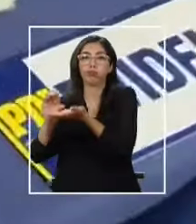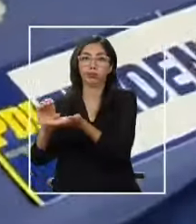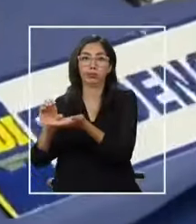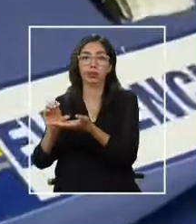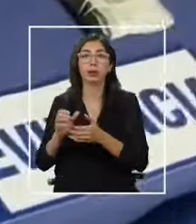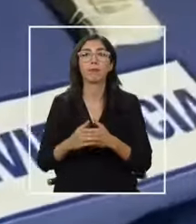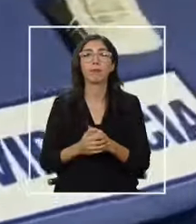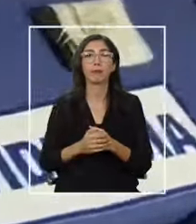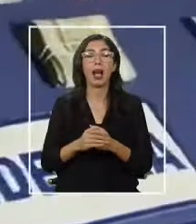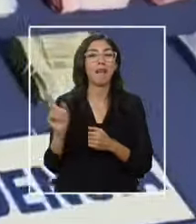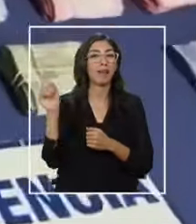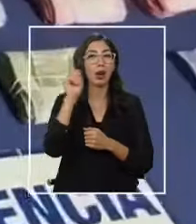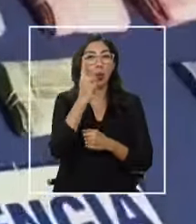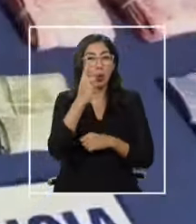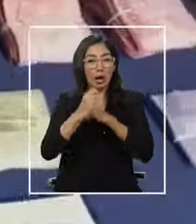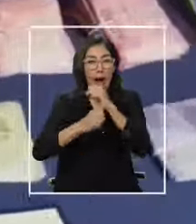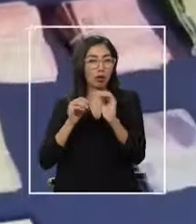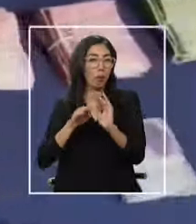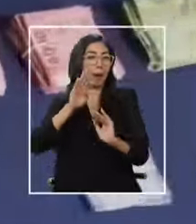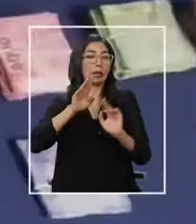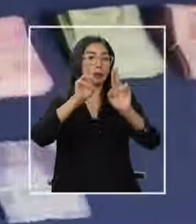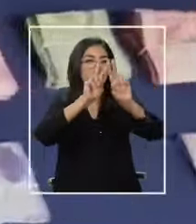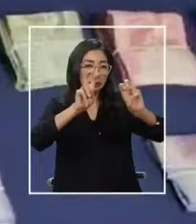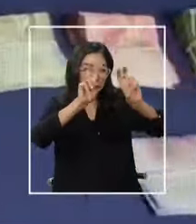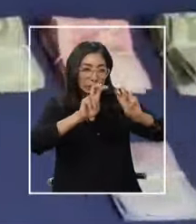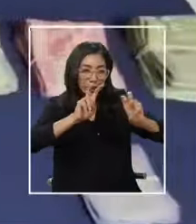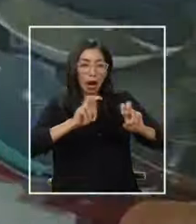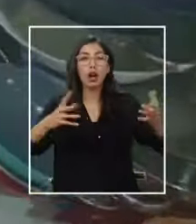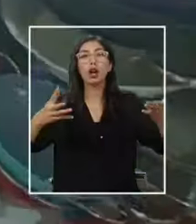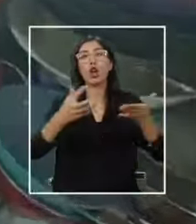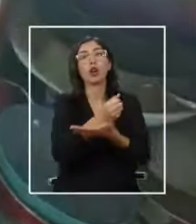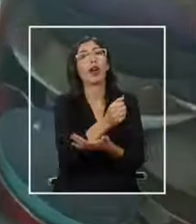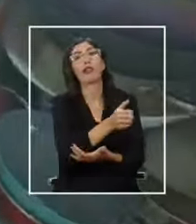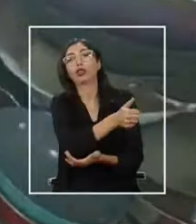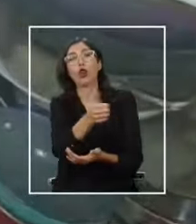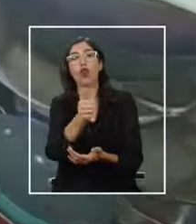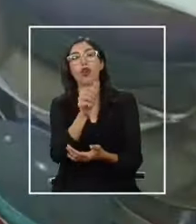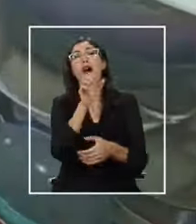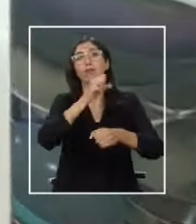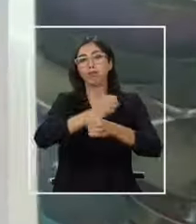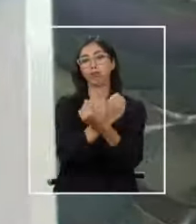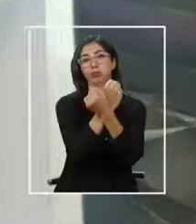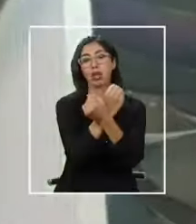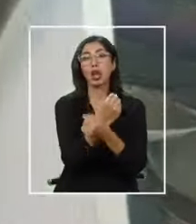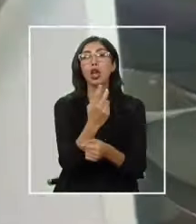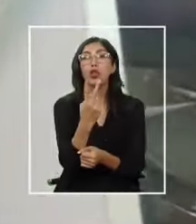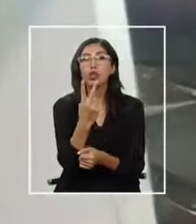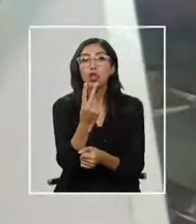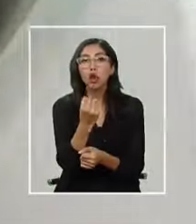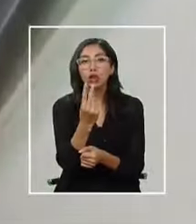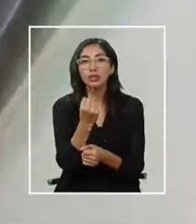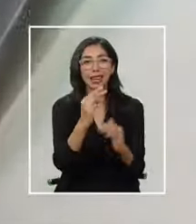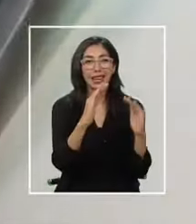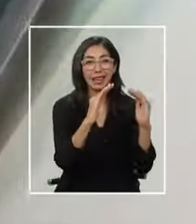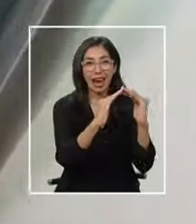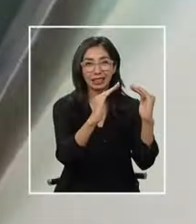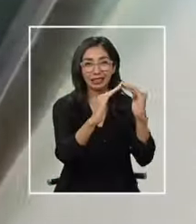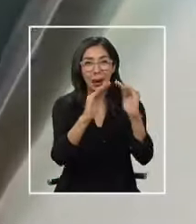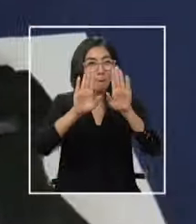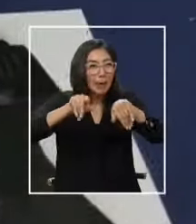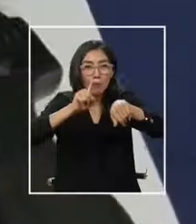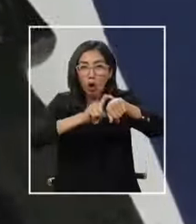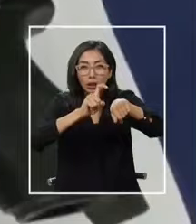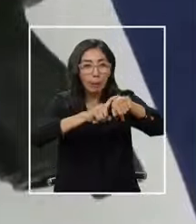Finalmente, y luego de más de un año de investigación, se logró detener a la totalidad de la banda. Se allanaron 12 domicilios simultáneamente donde